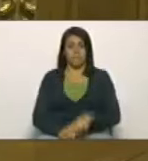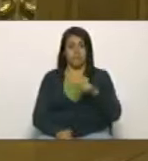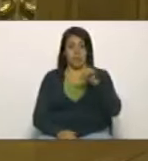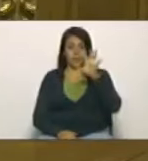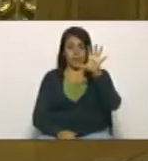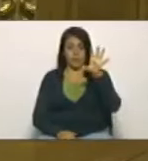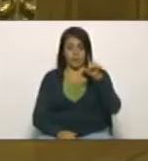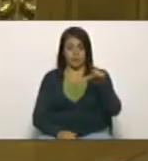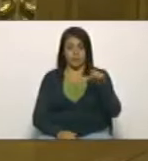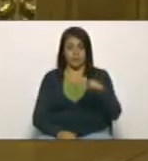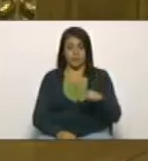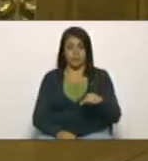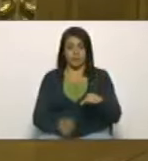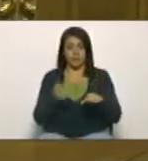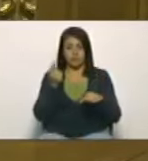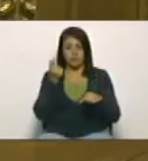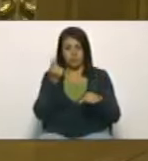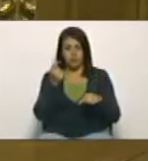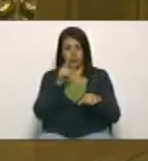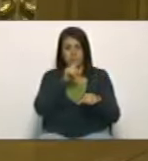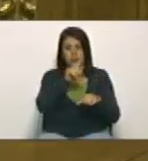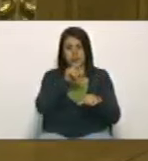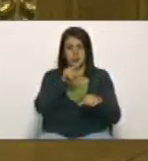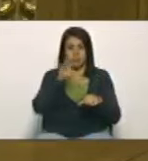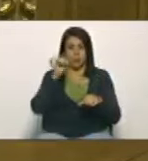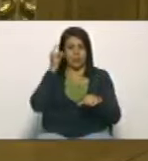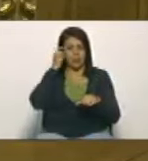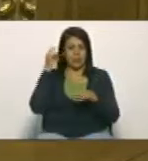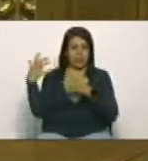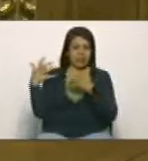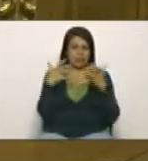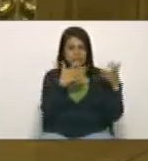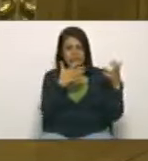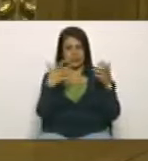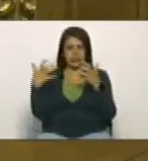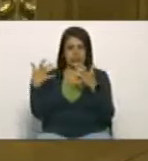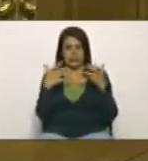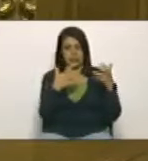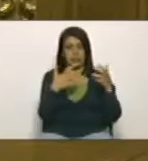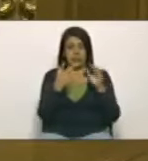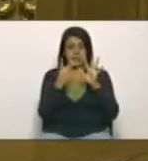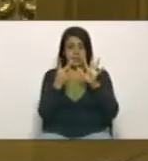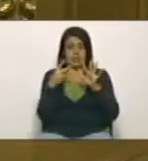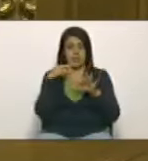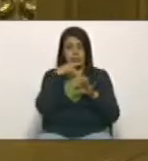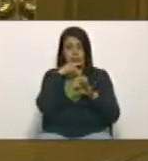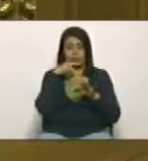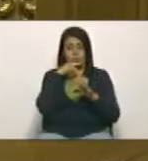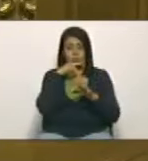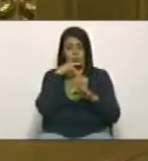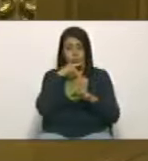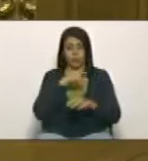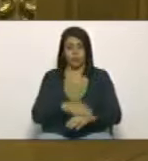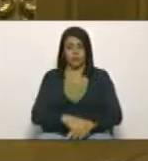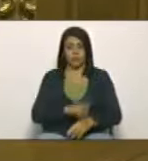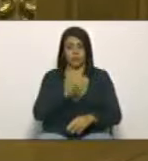Palestina, a horas de 120 días de conflicto desde el 7 de octubre,